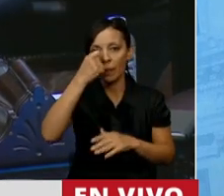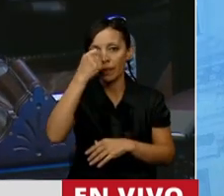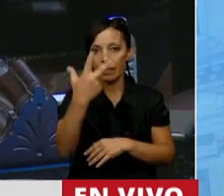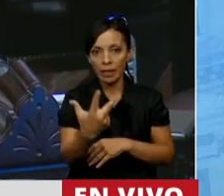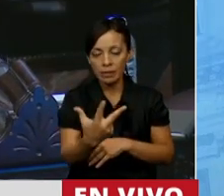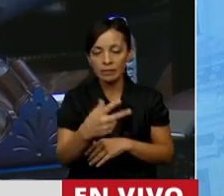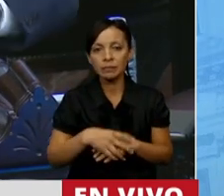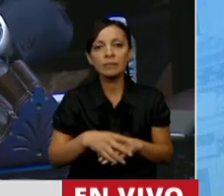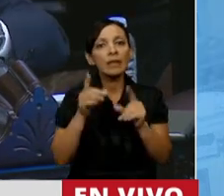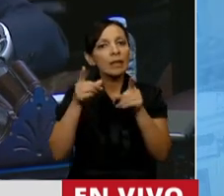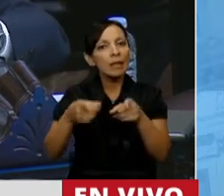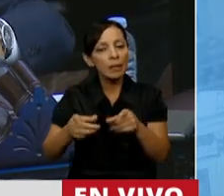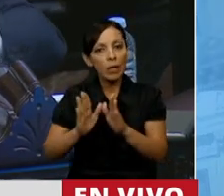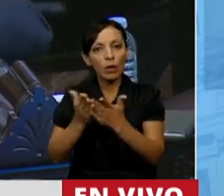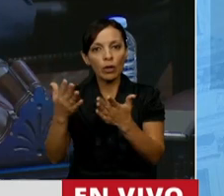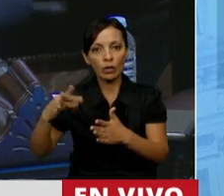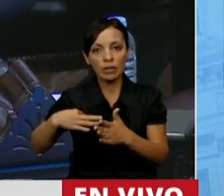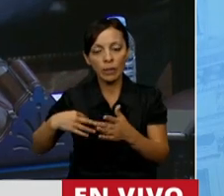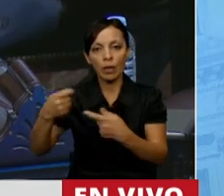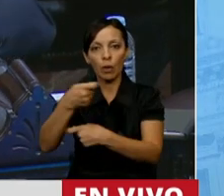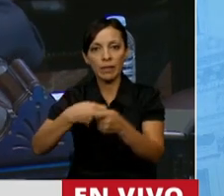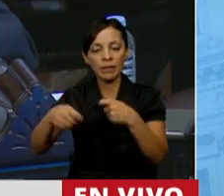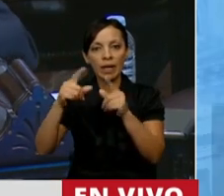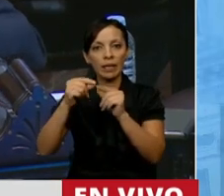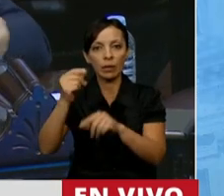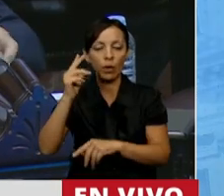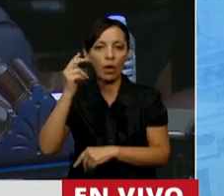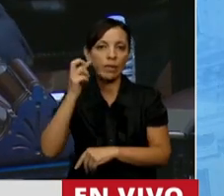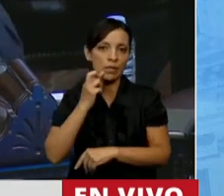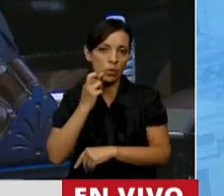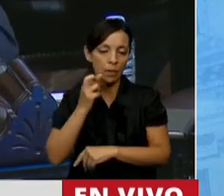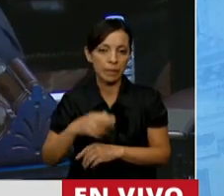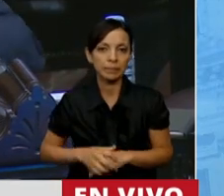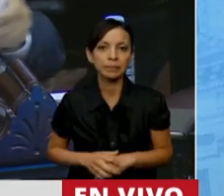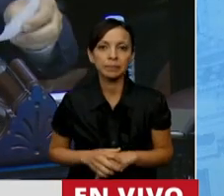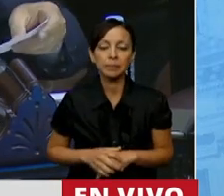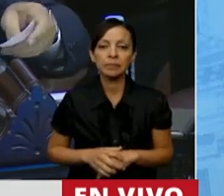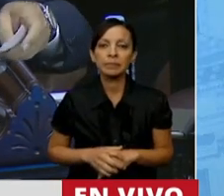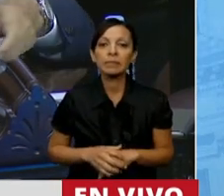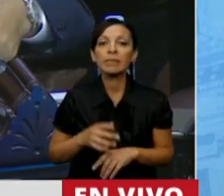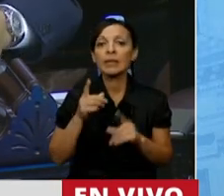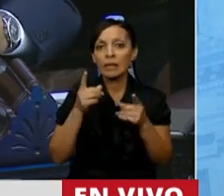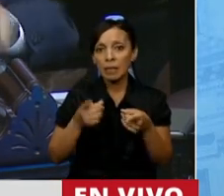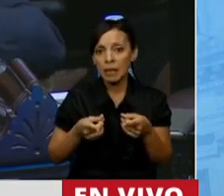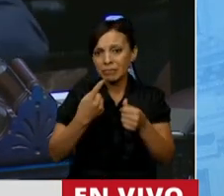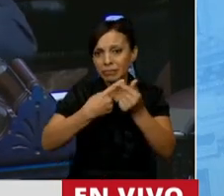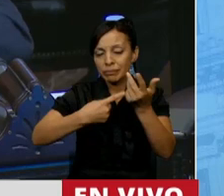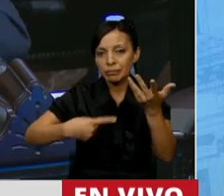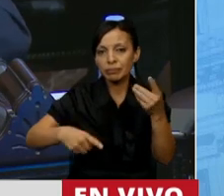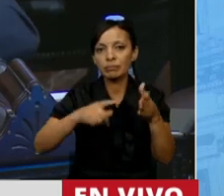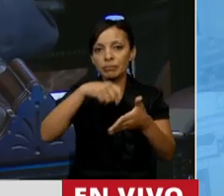23, como también en nuestro Código Civil y Comercial, en el artículo 19. Y, por supuesto, en los numerosos